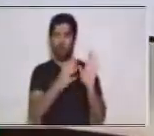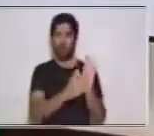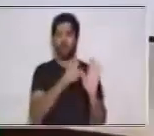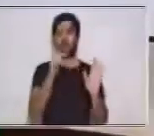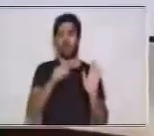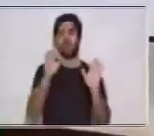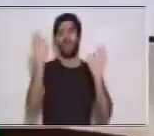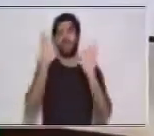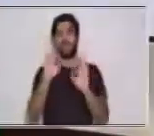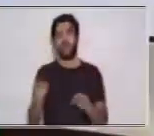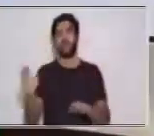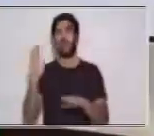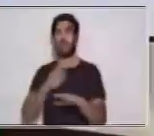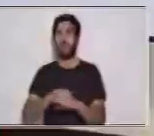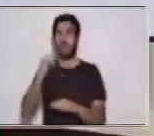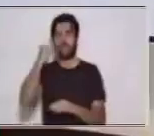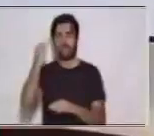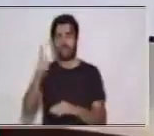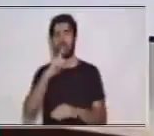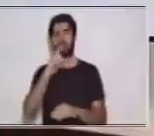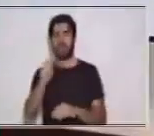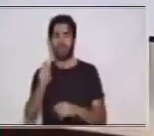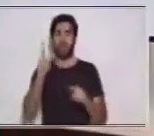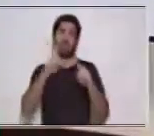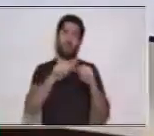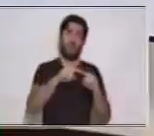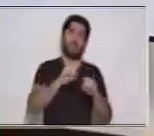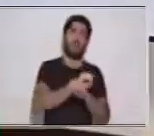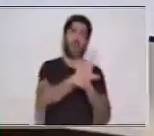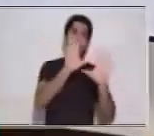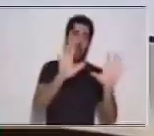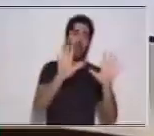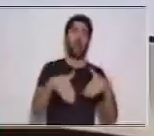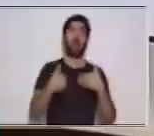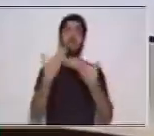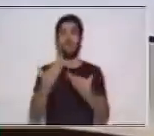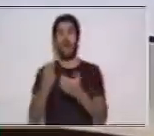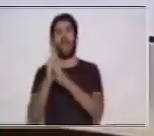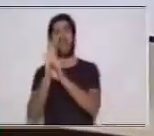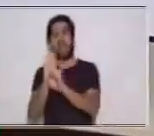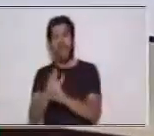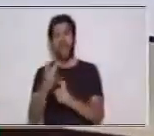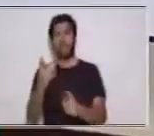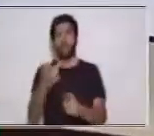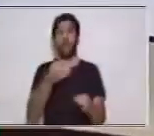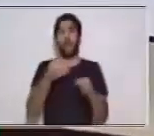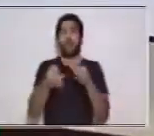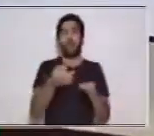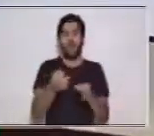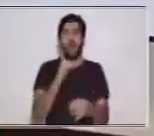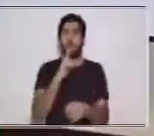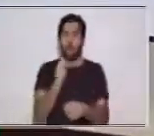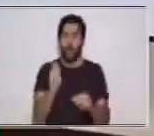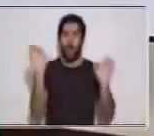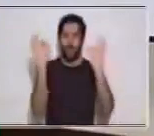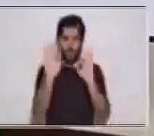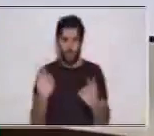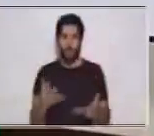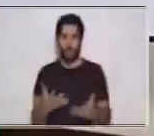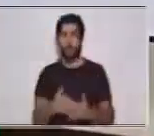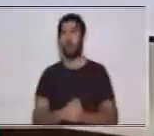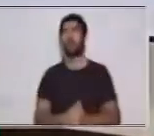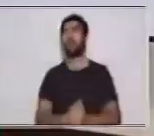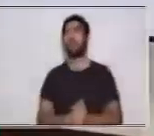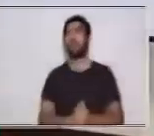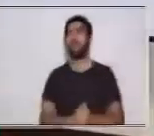más preciso una idea mediante aclaraciones, ejemplos, o sea, nos van a dar un detalle de lo que nos explican en el